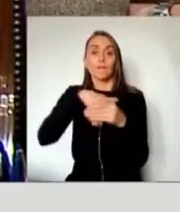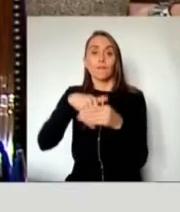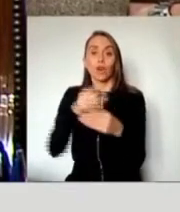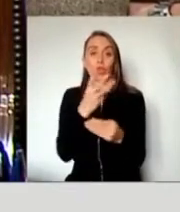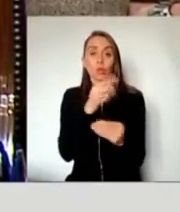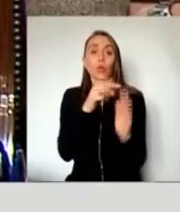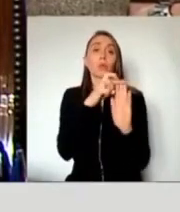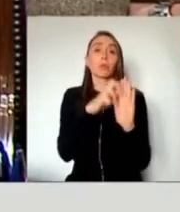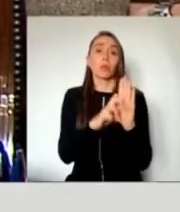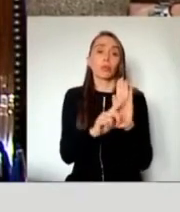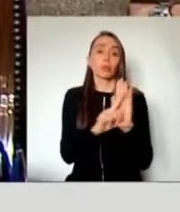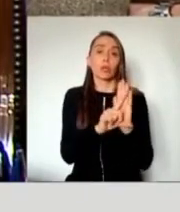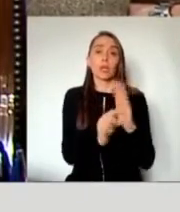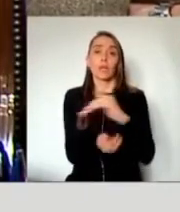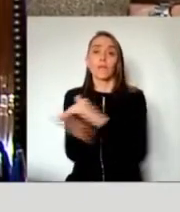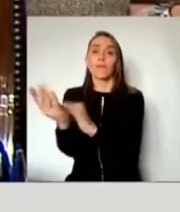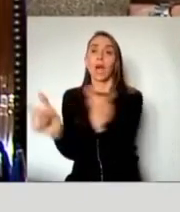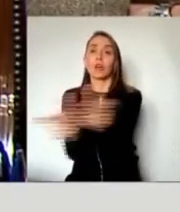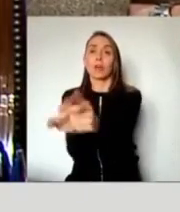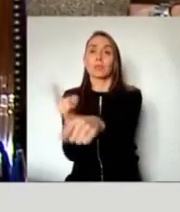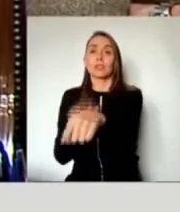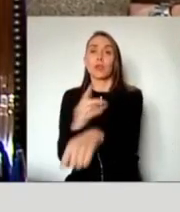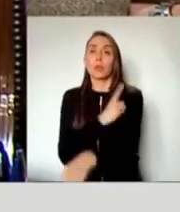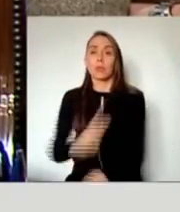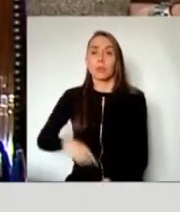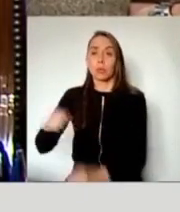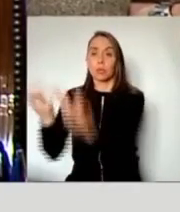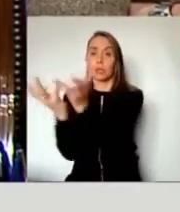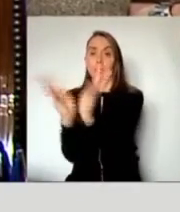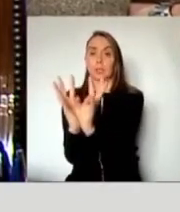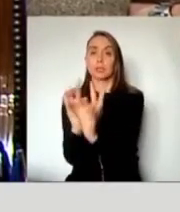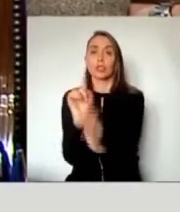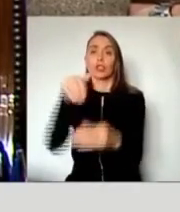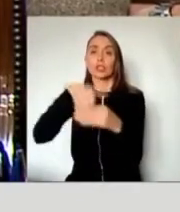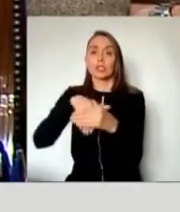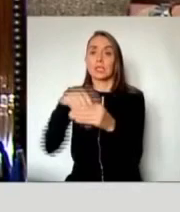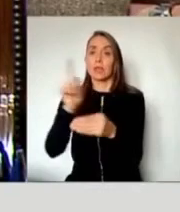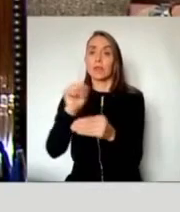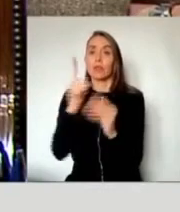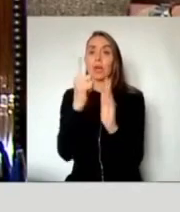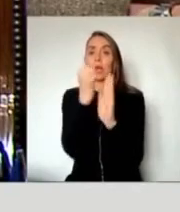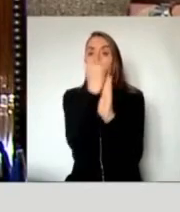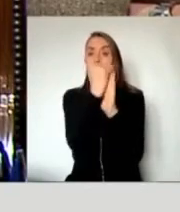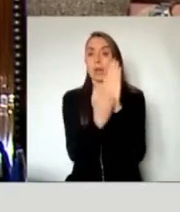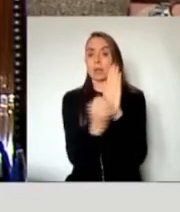ley va a la comisión mixta y no se procede a la votación en particular. Sí.